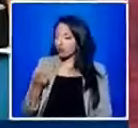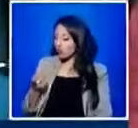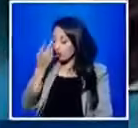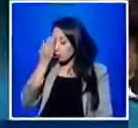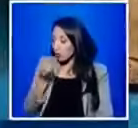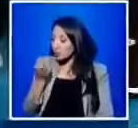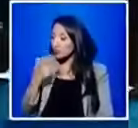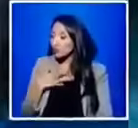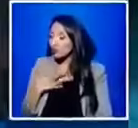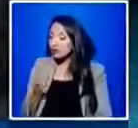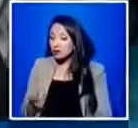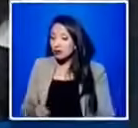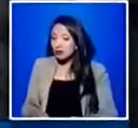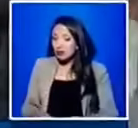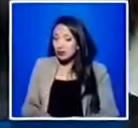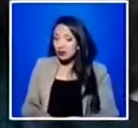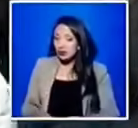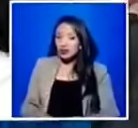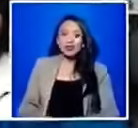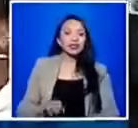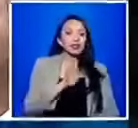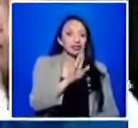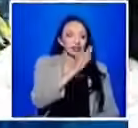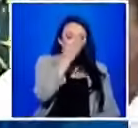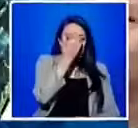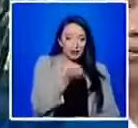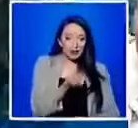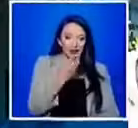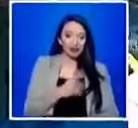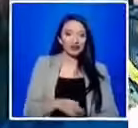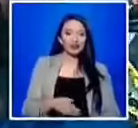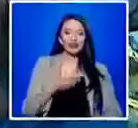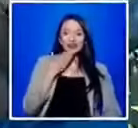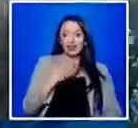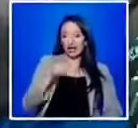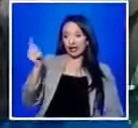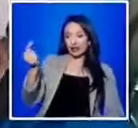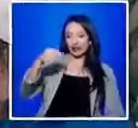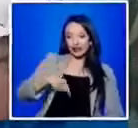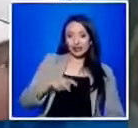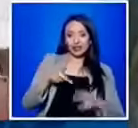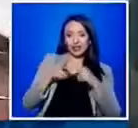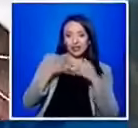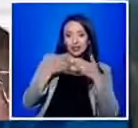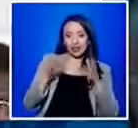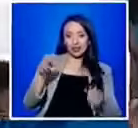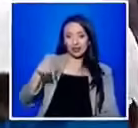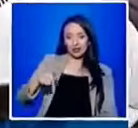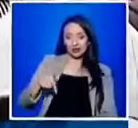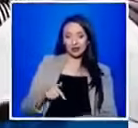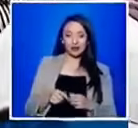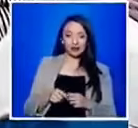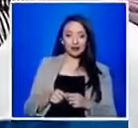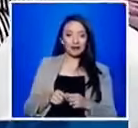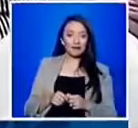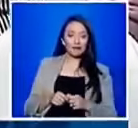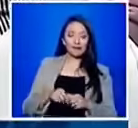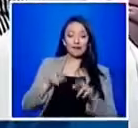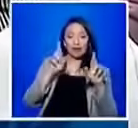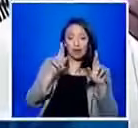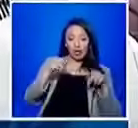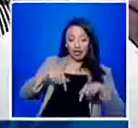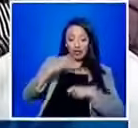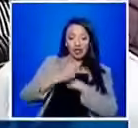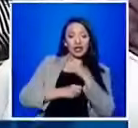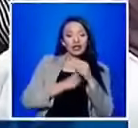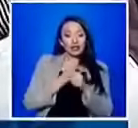días. ¿Qué te mamita? Muy buenos días. Gracias por venir a la inauguración de aquí, pues... Esperemos que este